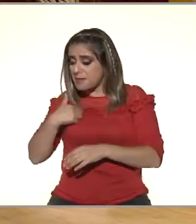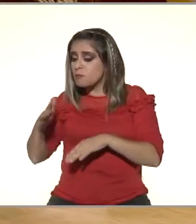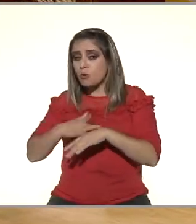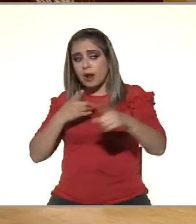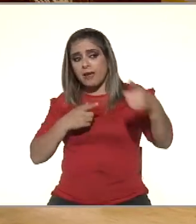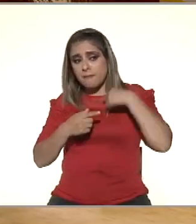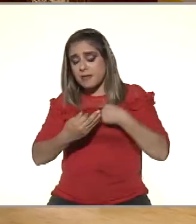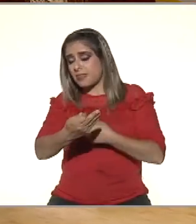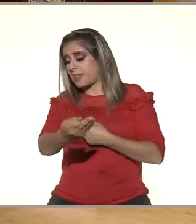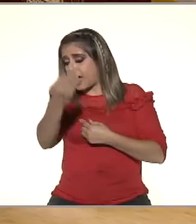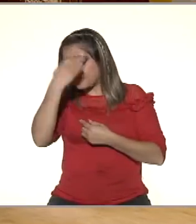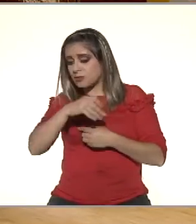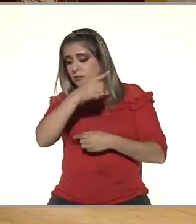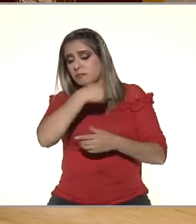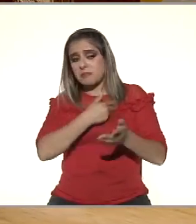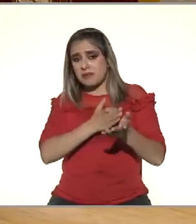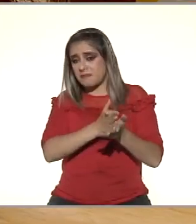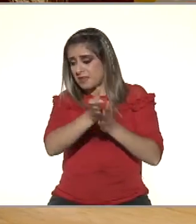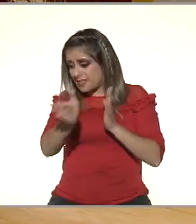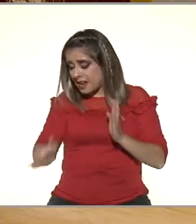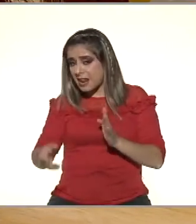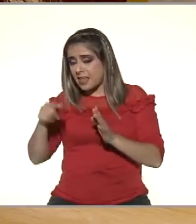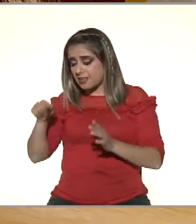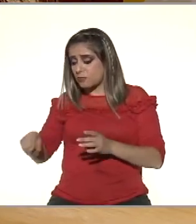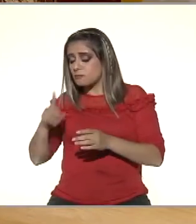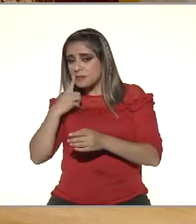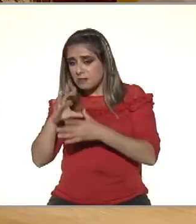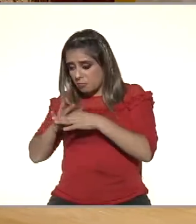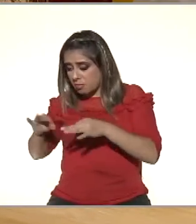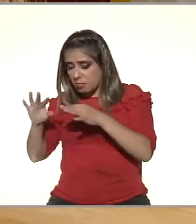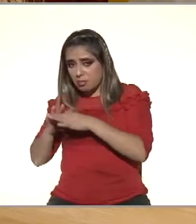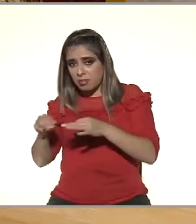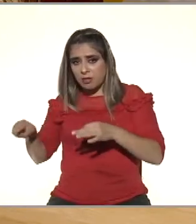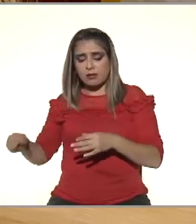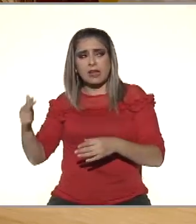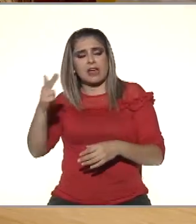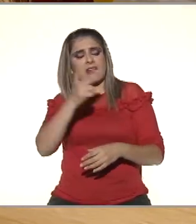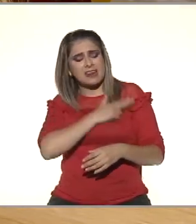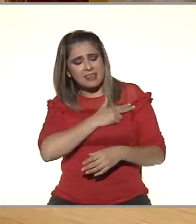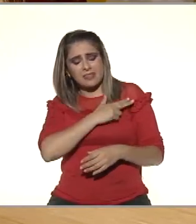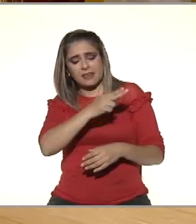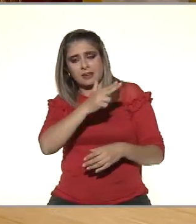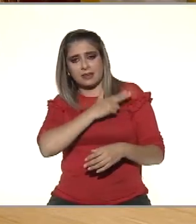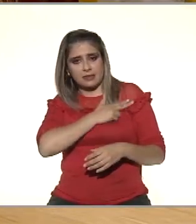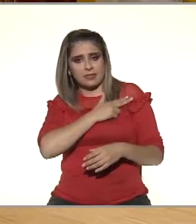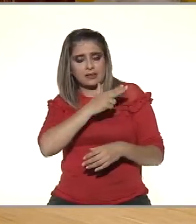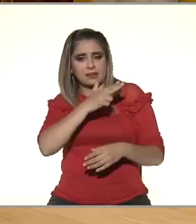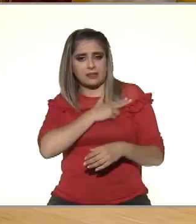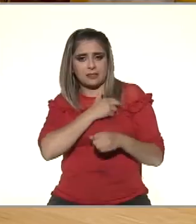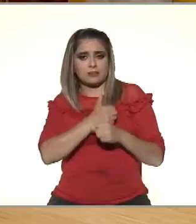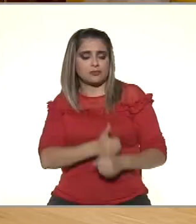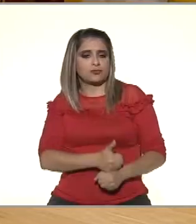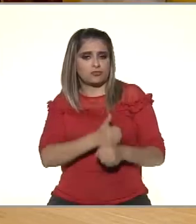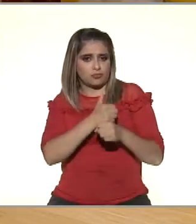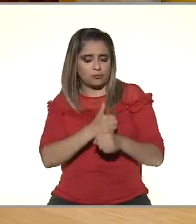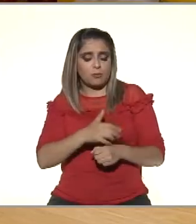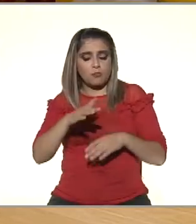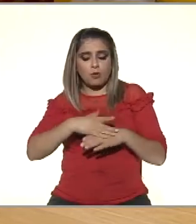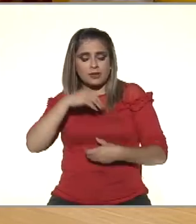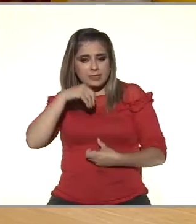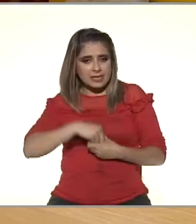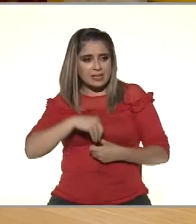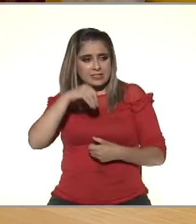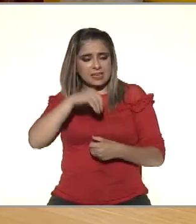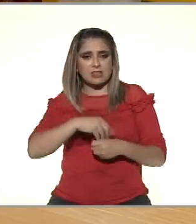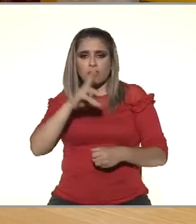estás pidiendo de manera indirecta a que guarde un secreto que a ella le va a lastimar y que el ser portadora de ese secreto va a ser